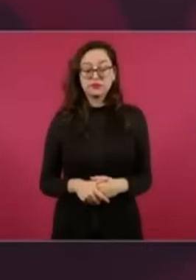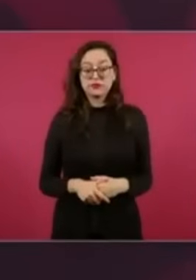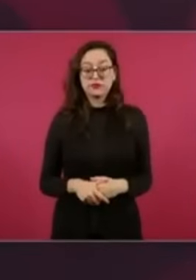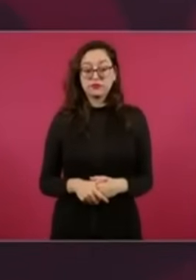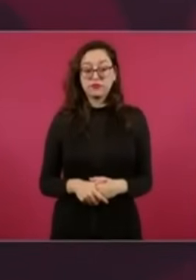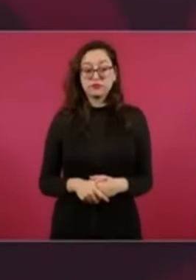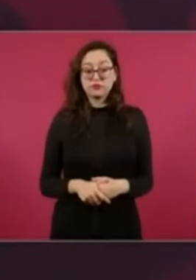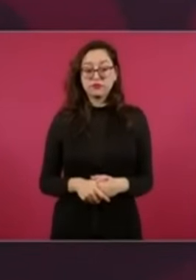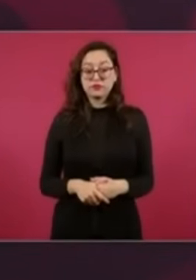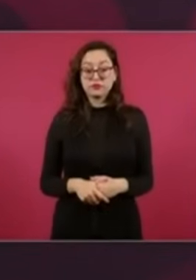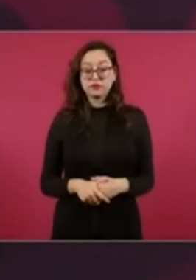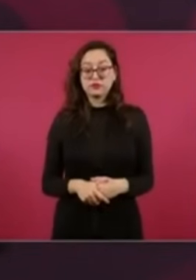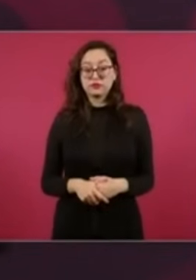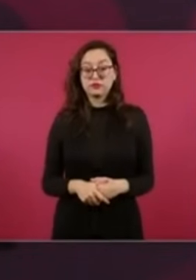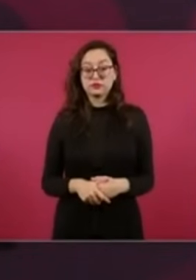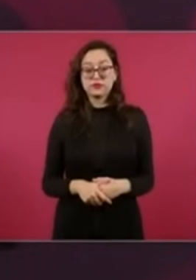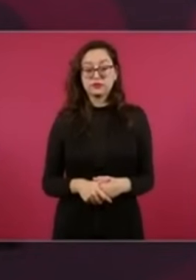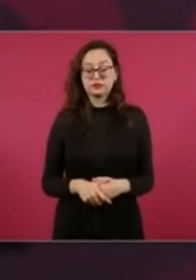con mis hijos